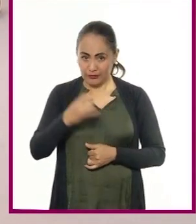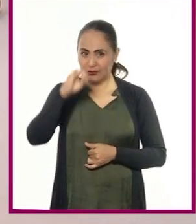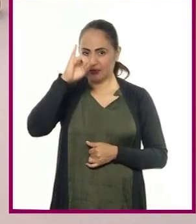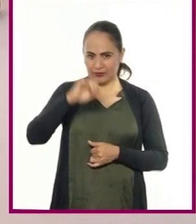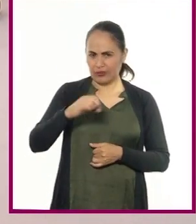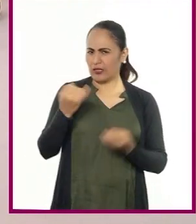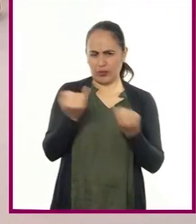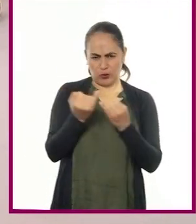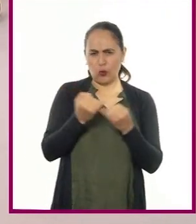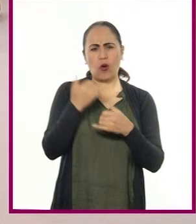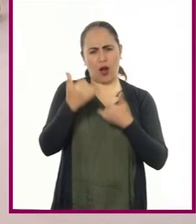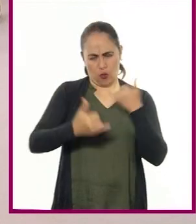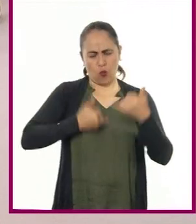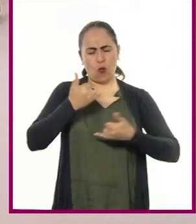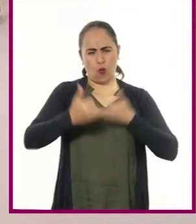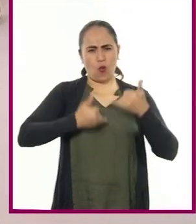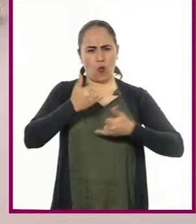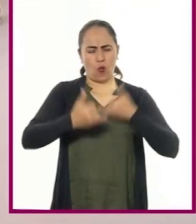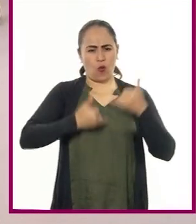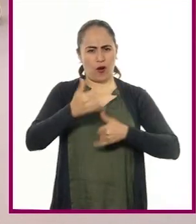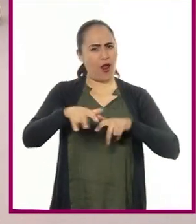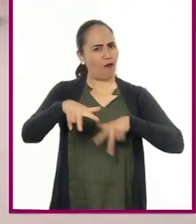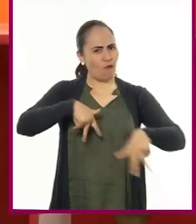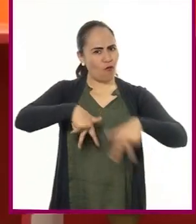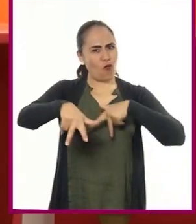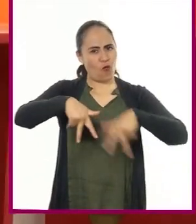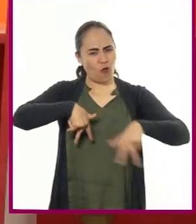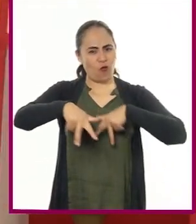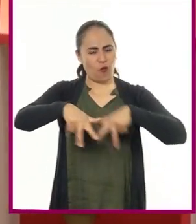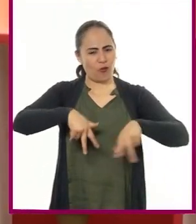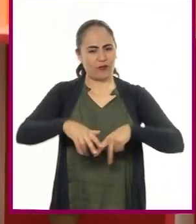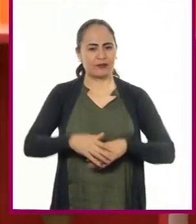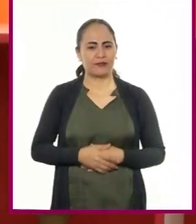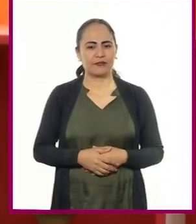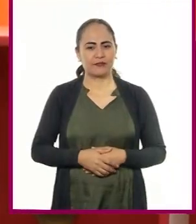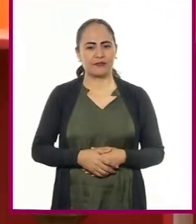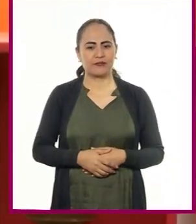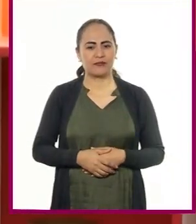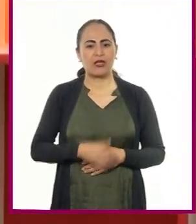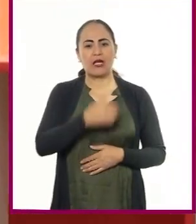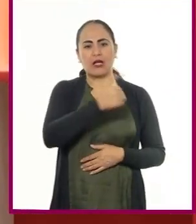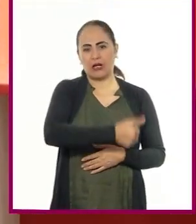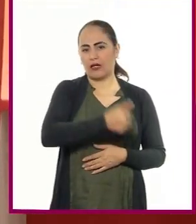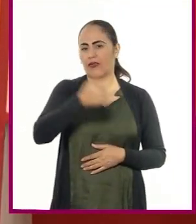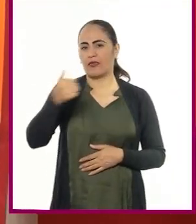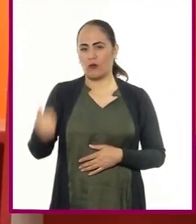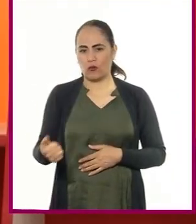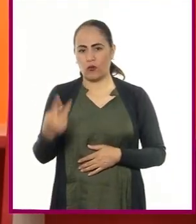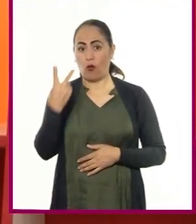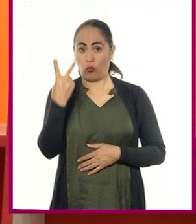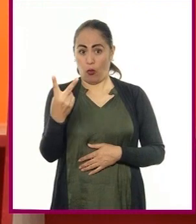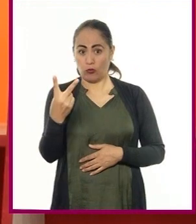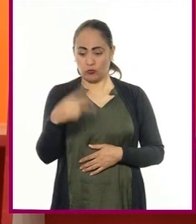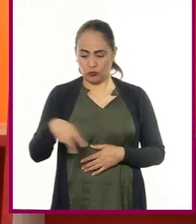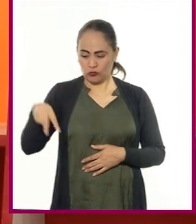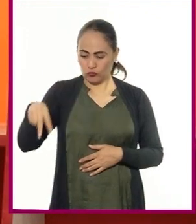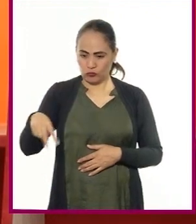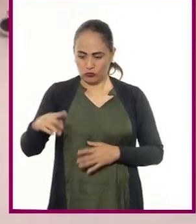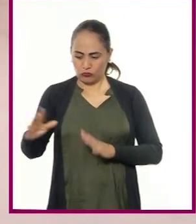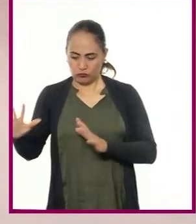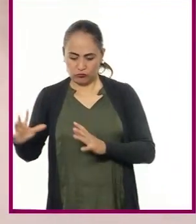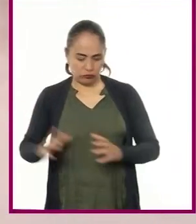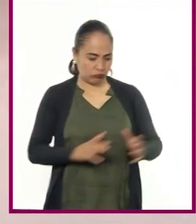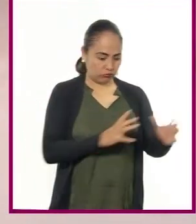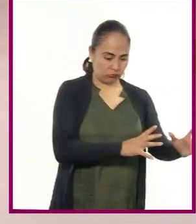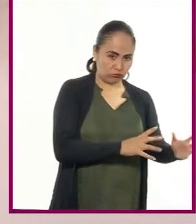seguimos jugando mucho fútbol. ¿Qué vamos a hacer? ¿Vamos? Ahora, cada quien va a tener dos porterías. ¿Dos porterías? Más